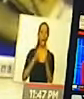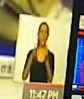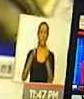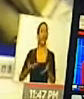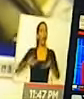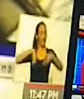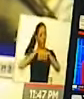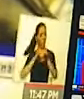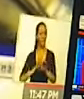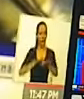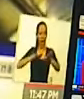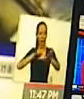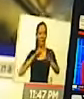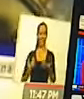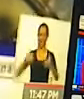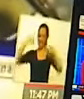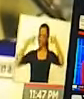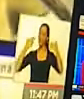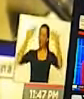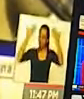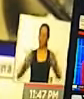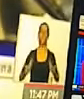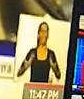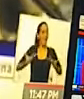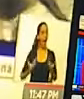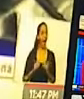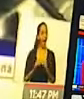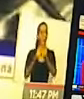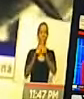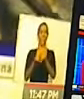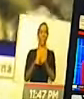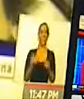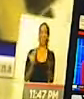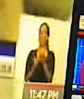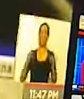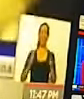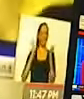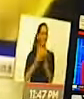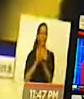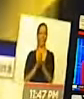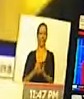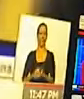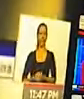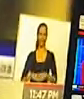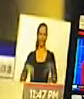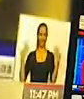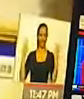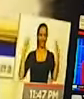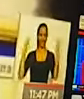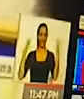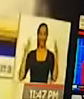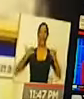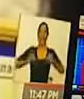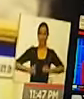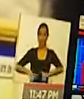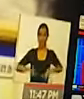esta reservista que lo acompañará hasta la victoria siempre. Agarra tu yuca, José